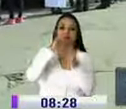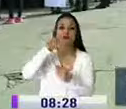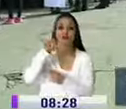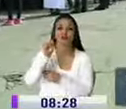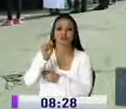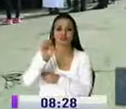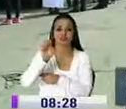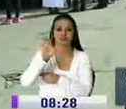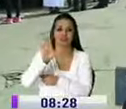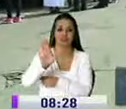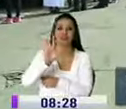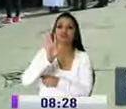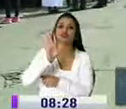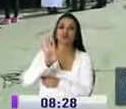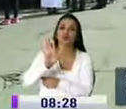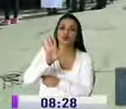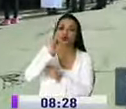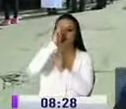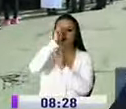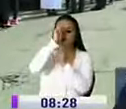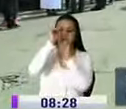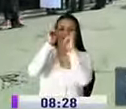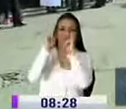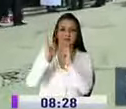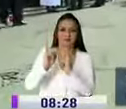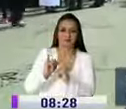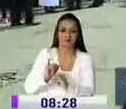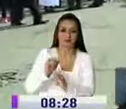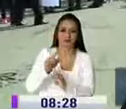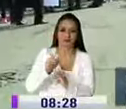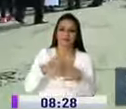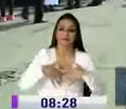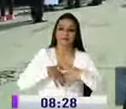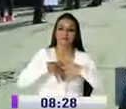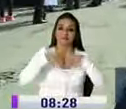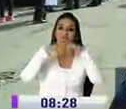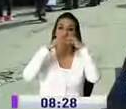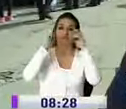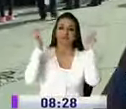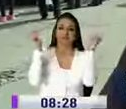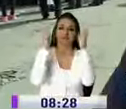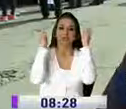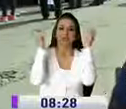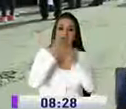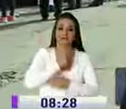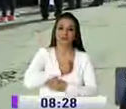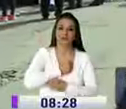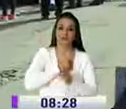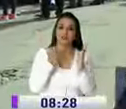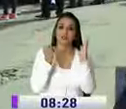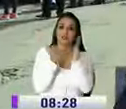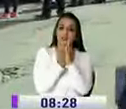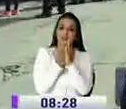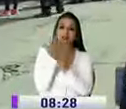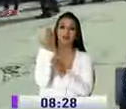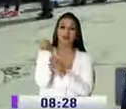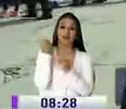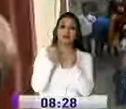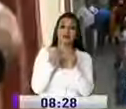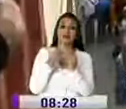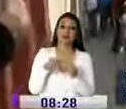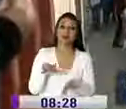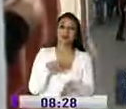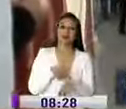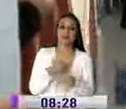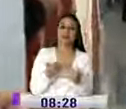nombre. Entonces lo que estamos tratando es de reactivar nuevamente nuestras fiestas patronales. Se perdió por un poco de tiempo. En